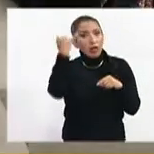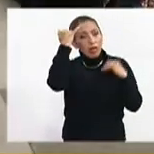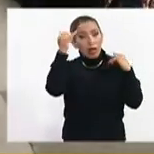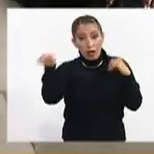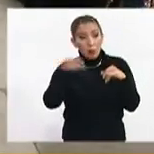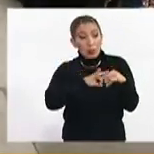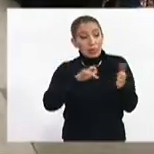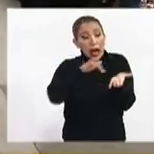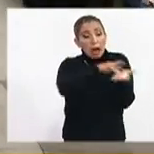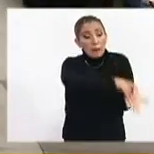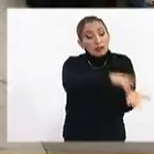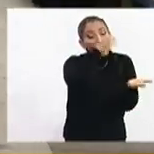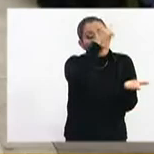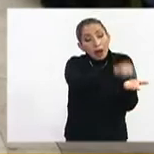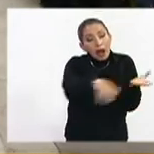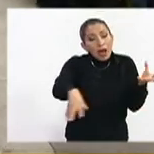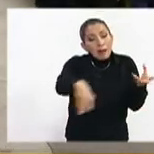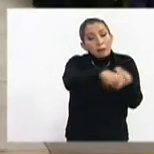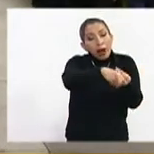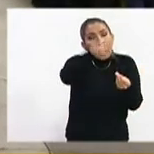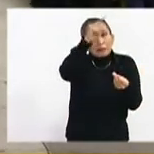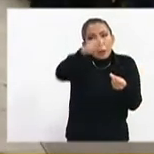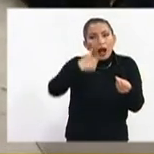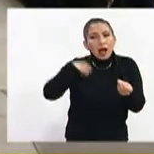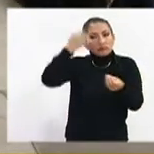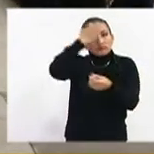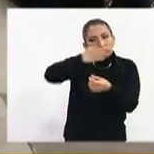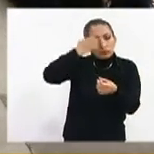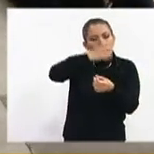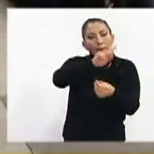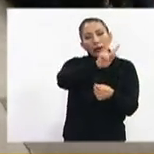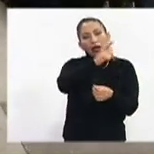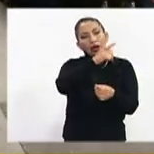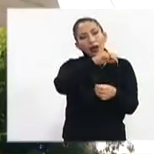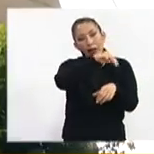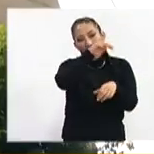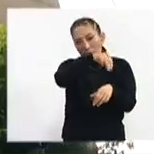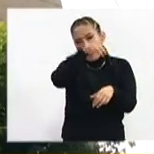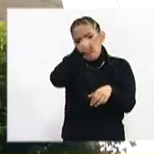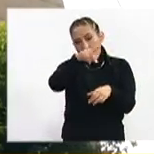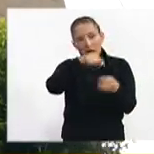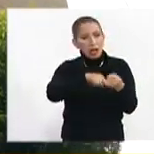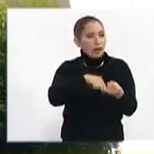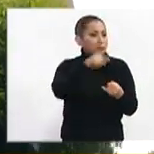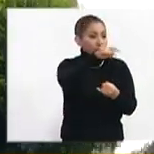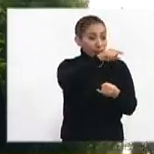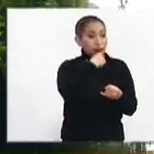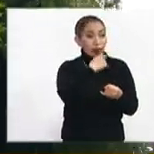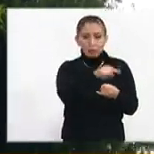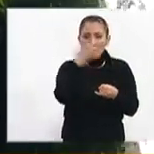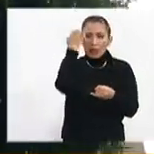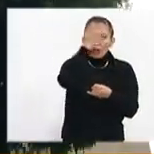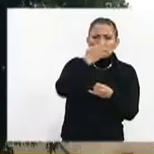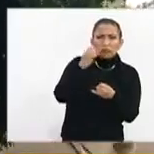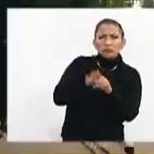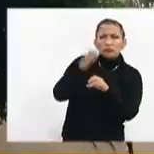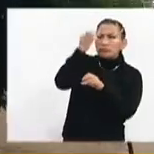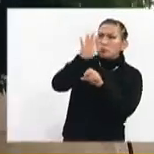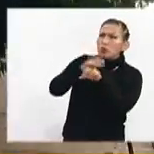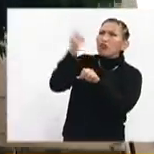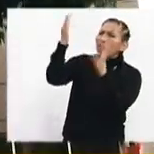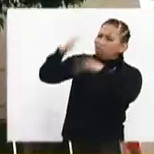puedan aportar. En algunos casos ya el Ministerio Público ha ordenado dictámenes periciales, ¿no?,